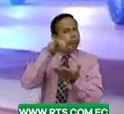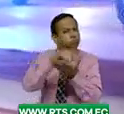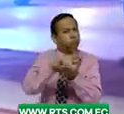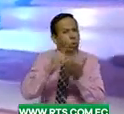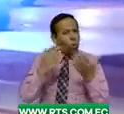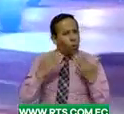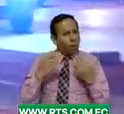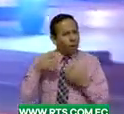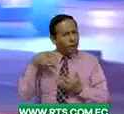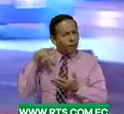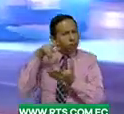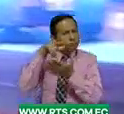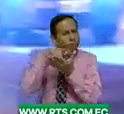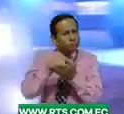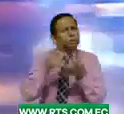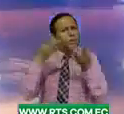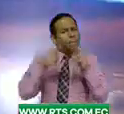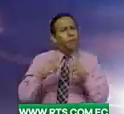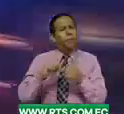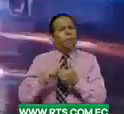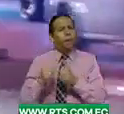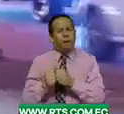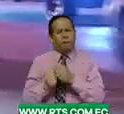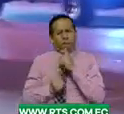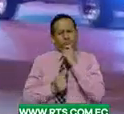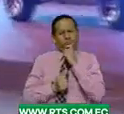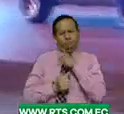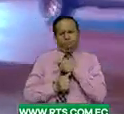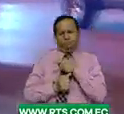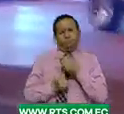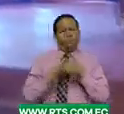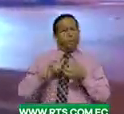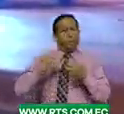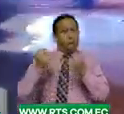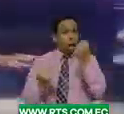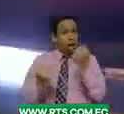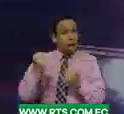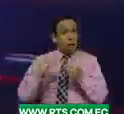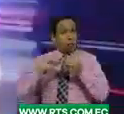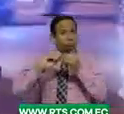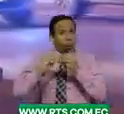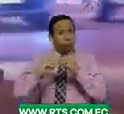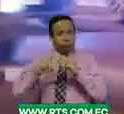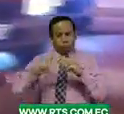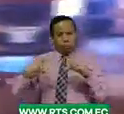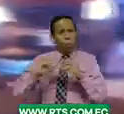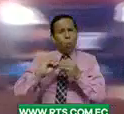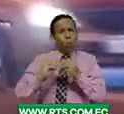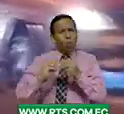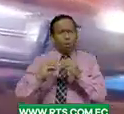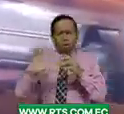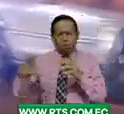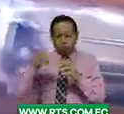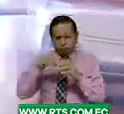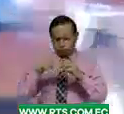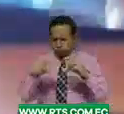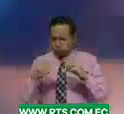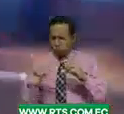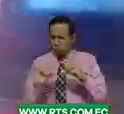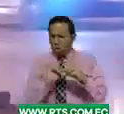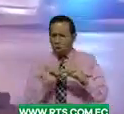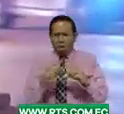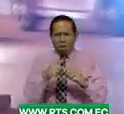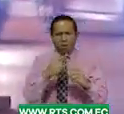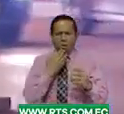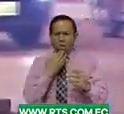Olmedo, donde están tratando también de identificar las placas y características de un vehículo, si coincide o no con lo que se ha presentado